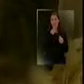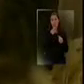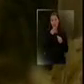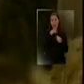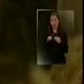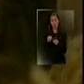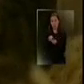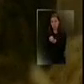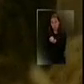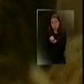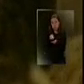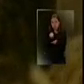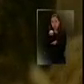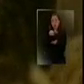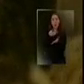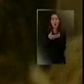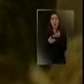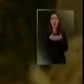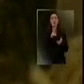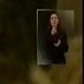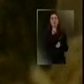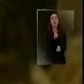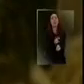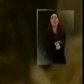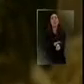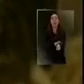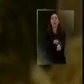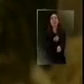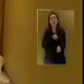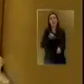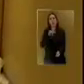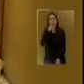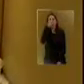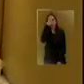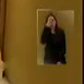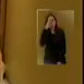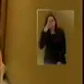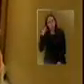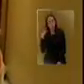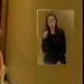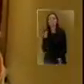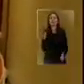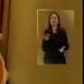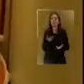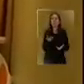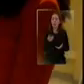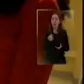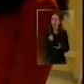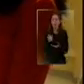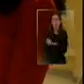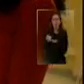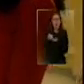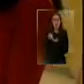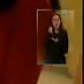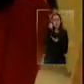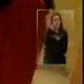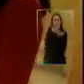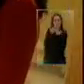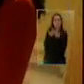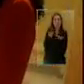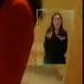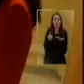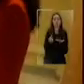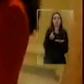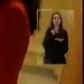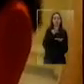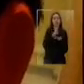vida desarrolla de forma natural diabetes y posteriormente Alzheimer. Razón por la cual nos sirve para estudiar cómo el Alzheimer